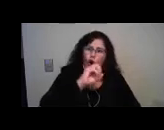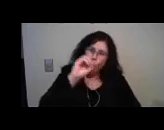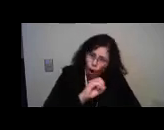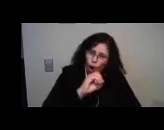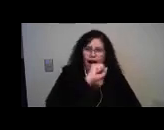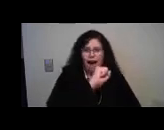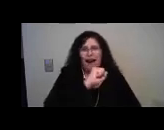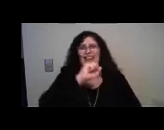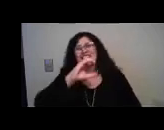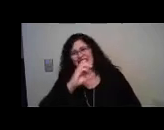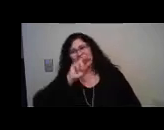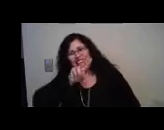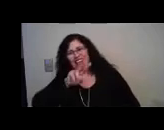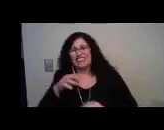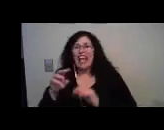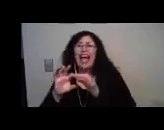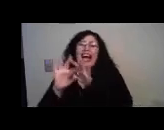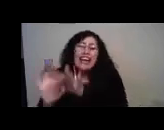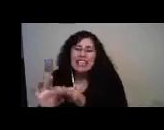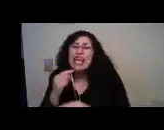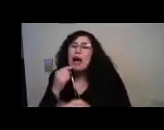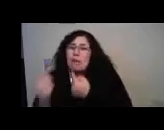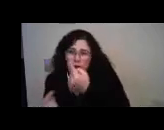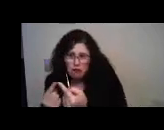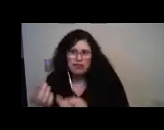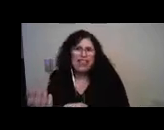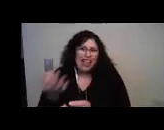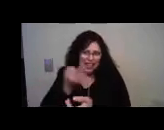Gracias por la consulta.